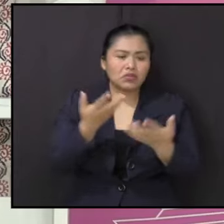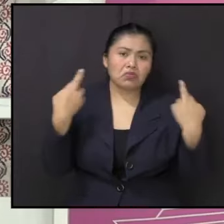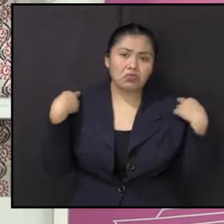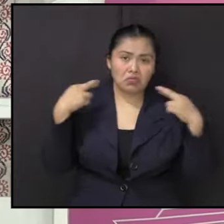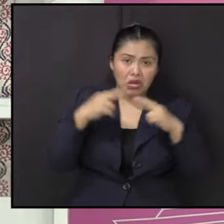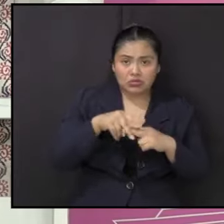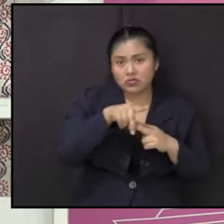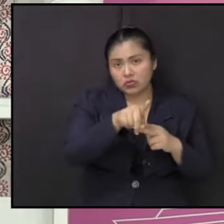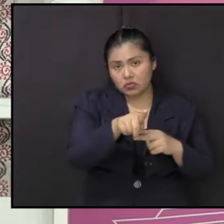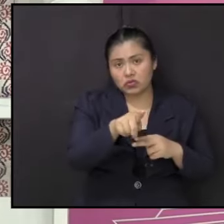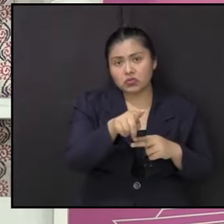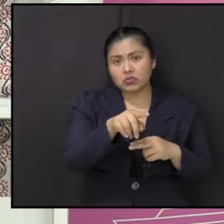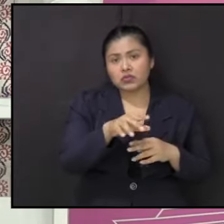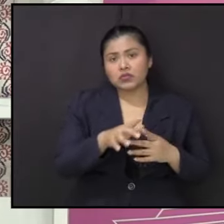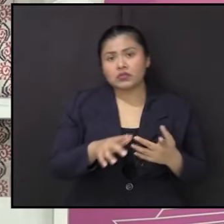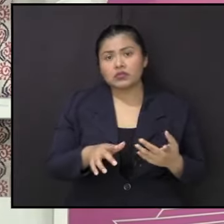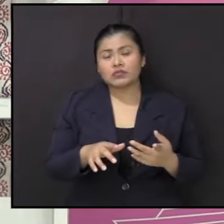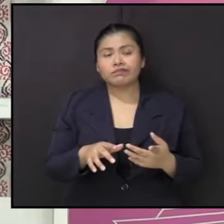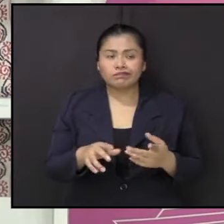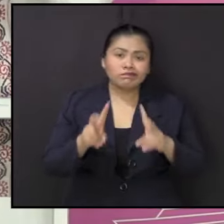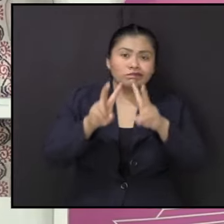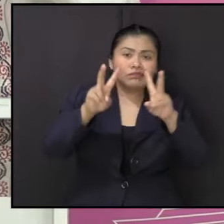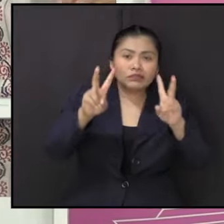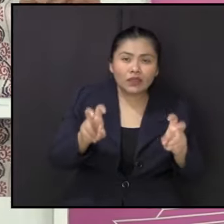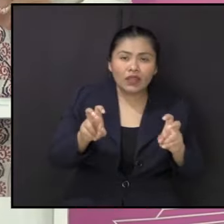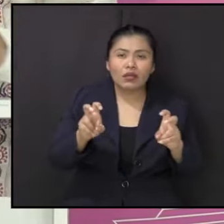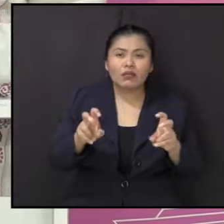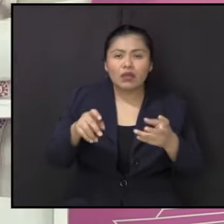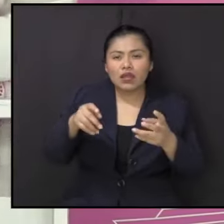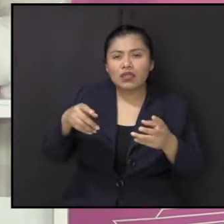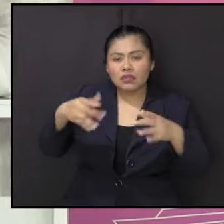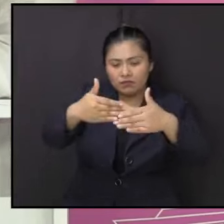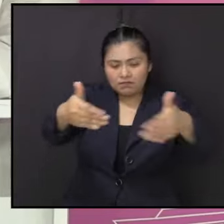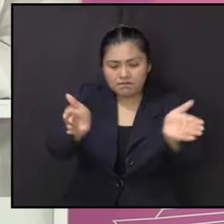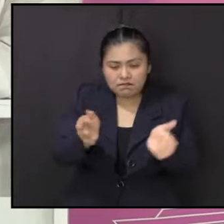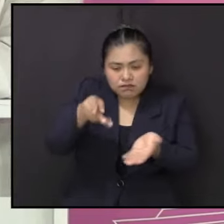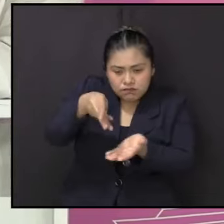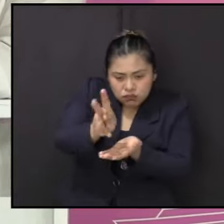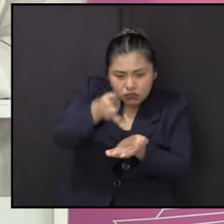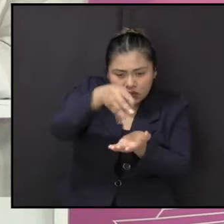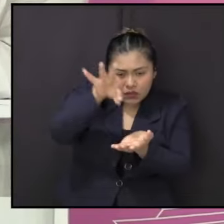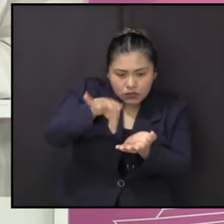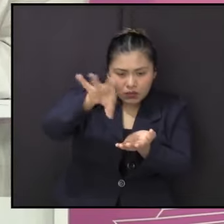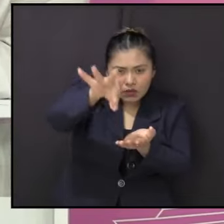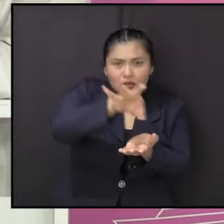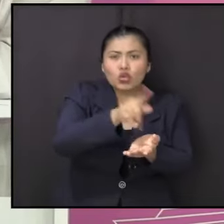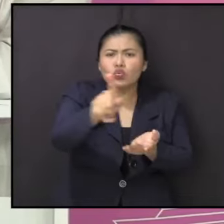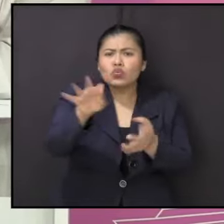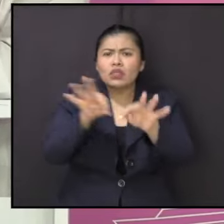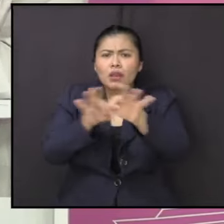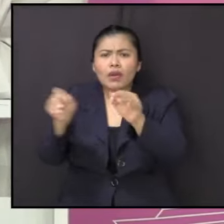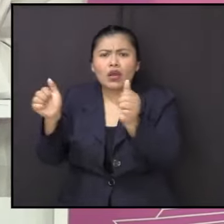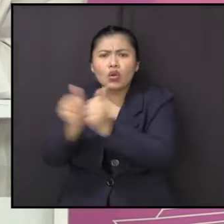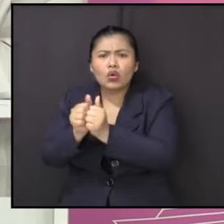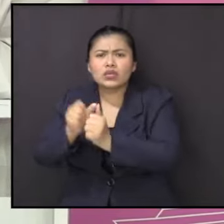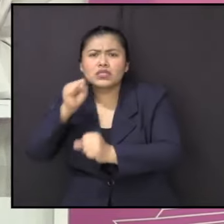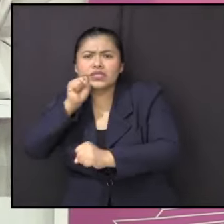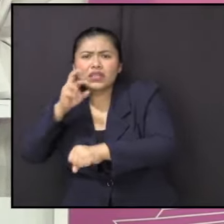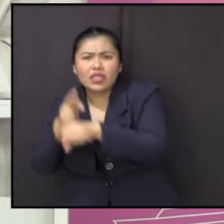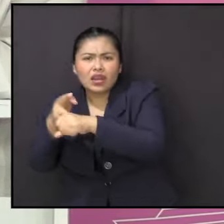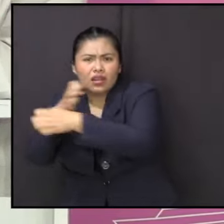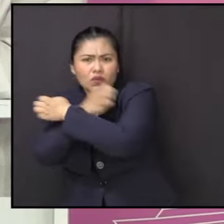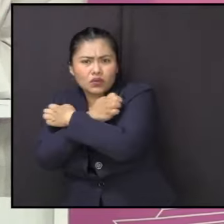maestra, hacer temas de traspatio y programas de hortalizas. ¿Se trabajaría de la mano con la Secretaría de Educación o qué se reformaría